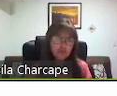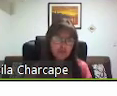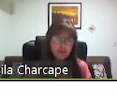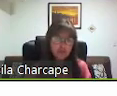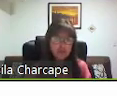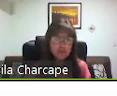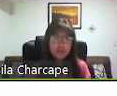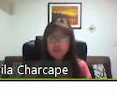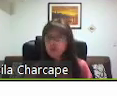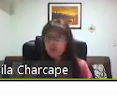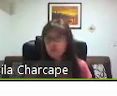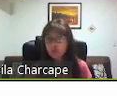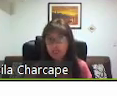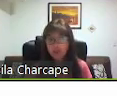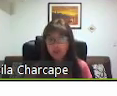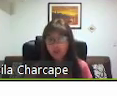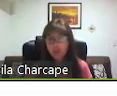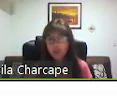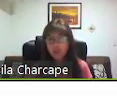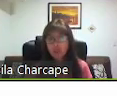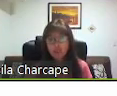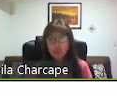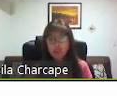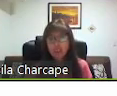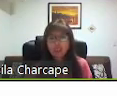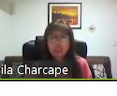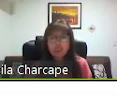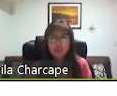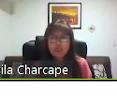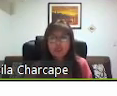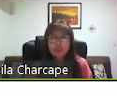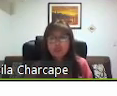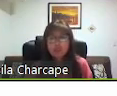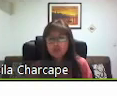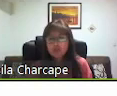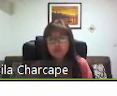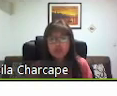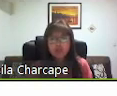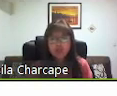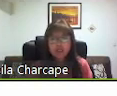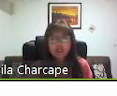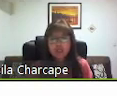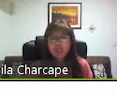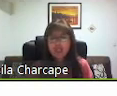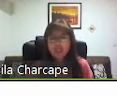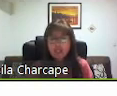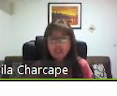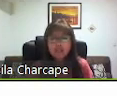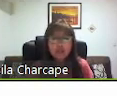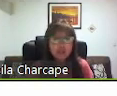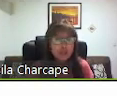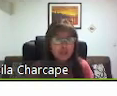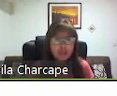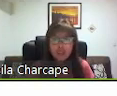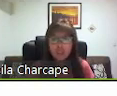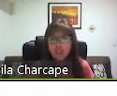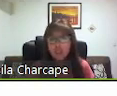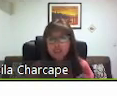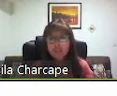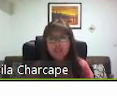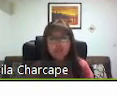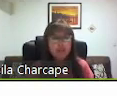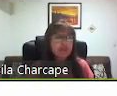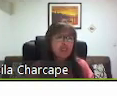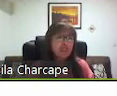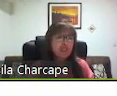mintiendo. No culparlo en ningún caso, ya les decía, el niño es niño por naturaleza, es imprudente,